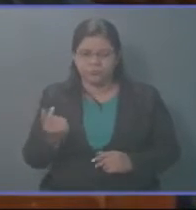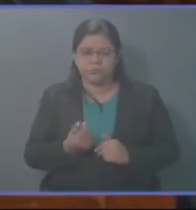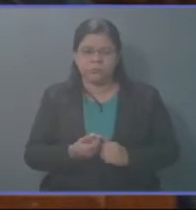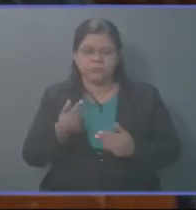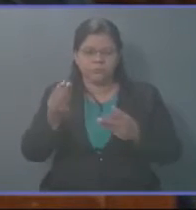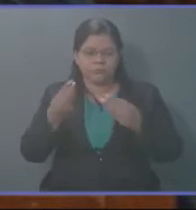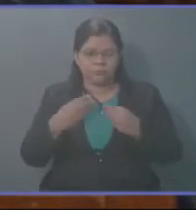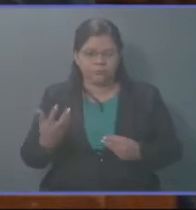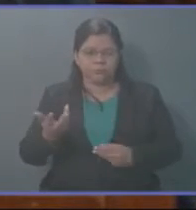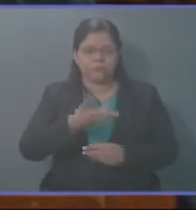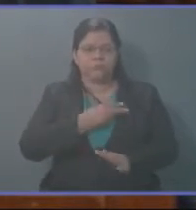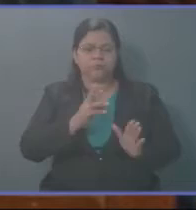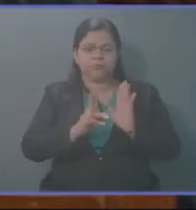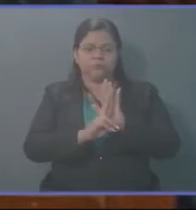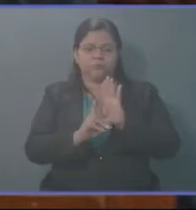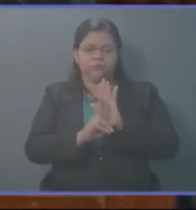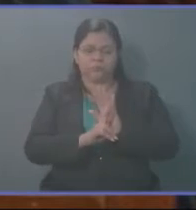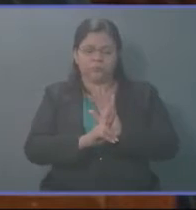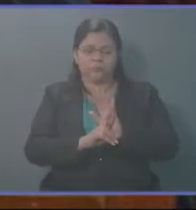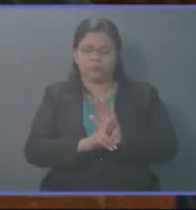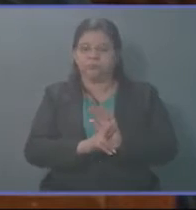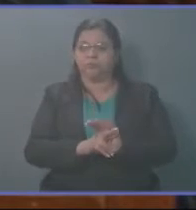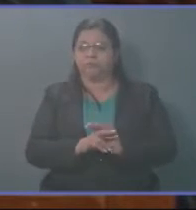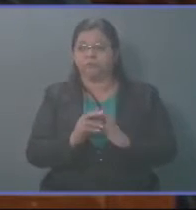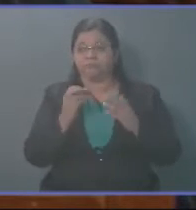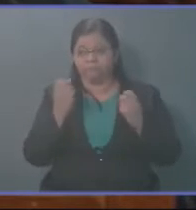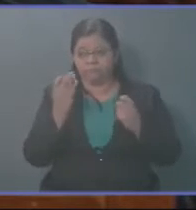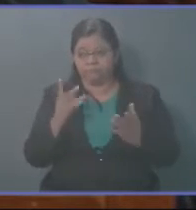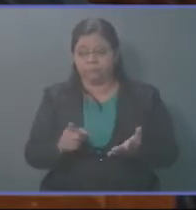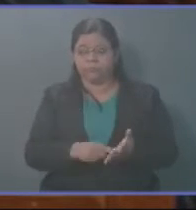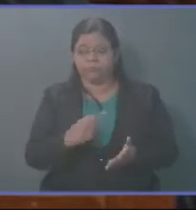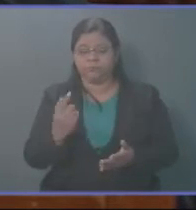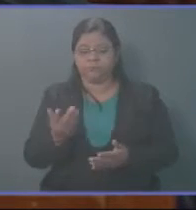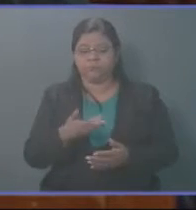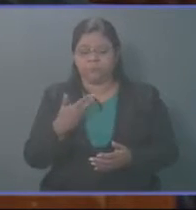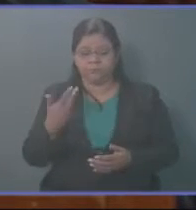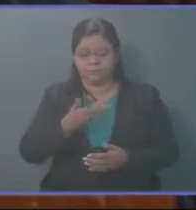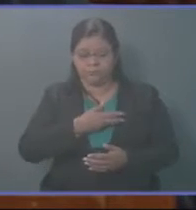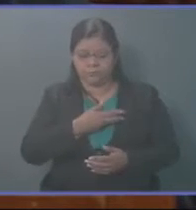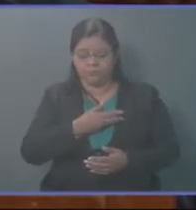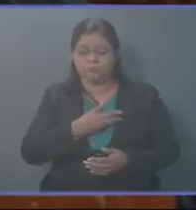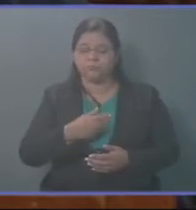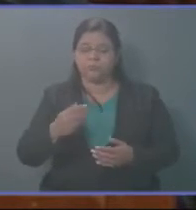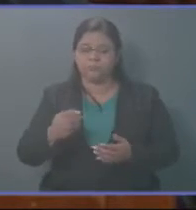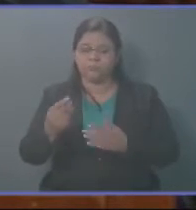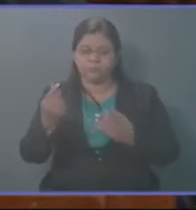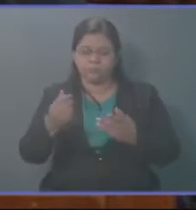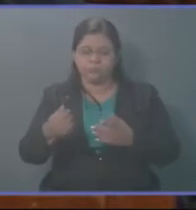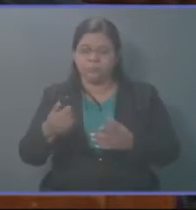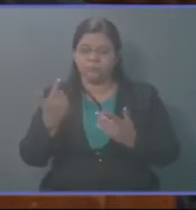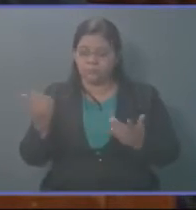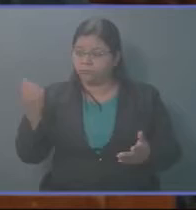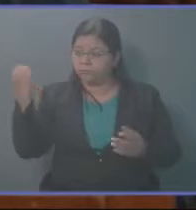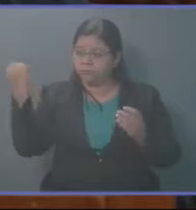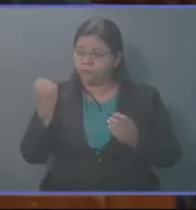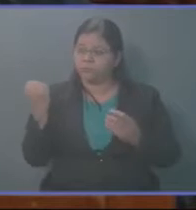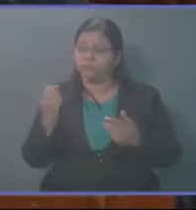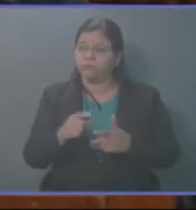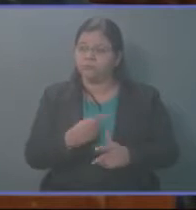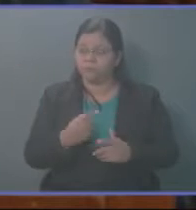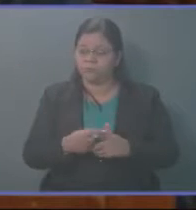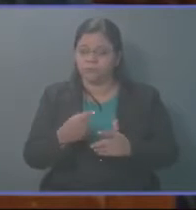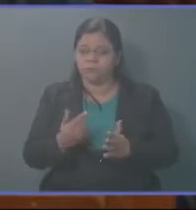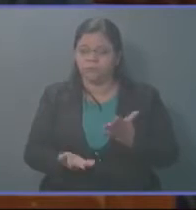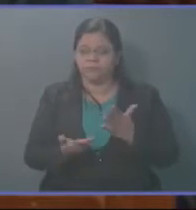que nos represente. Y muchas veces traicionamos esos intereses por intereses mezquinos o por